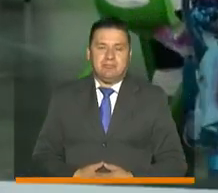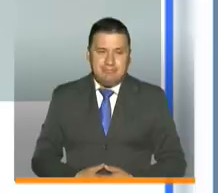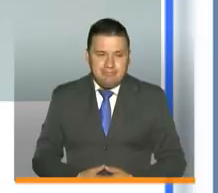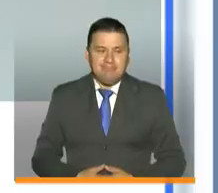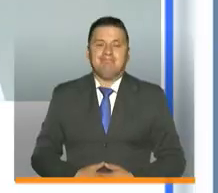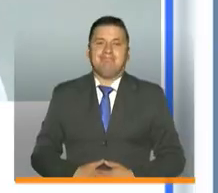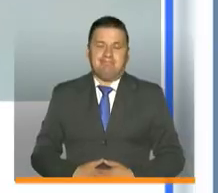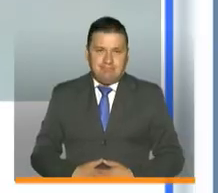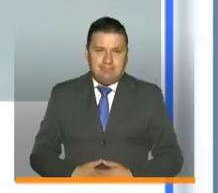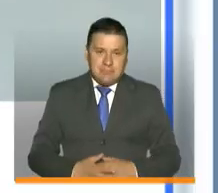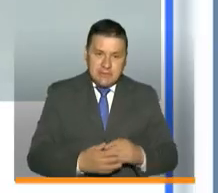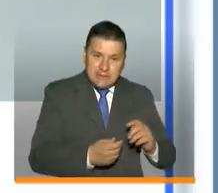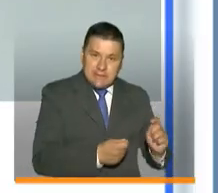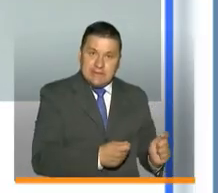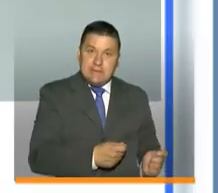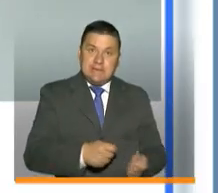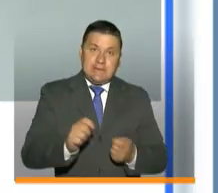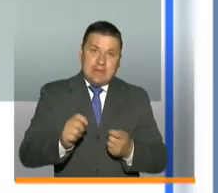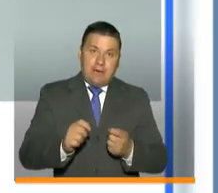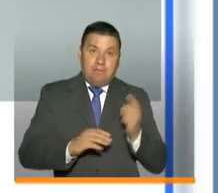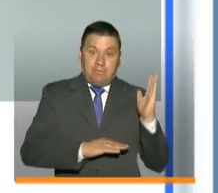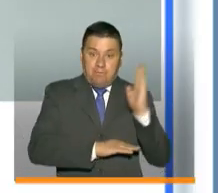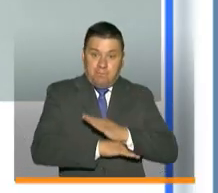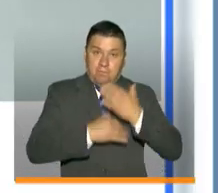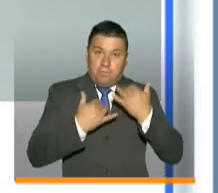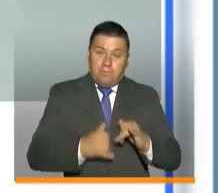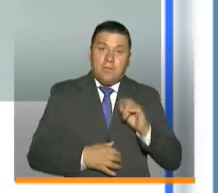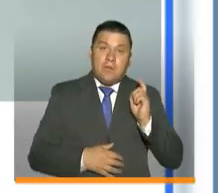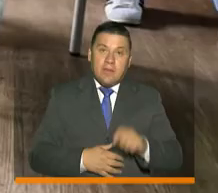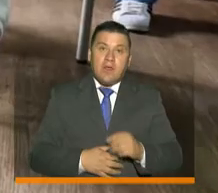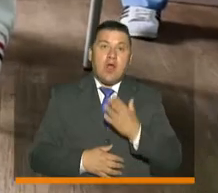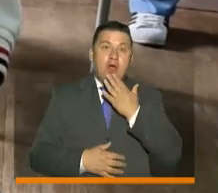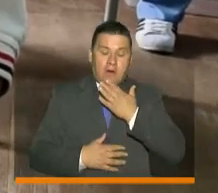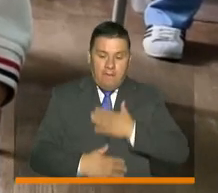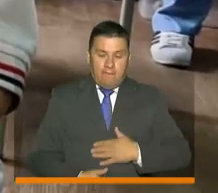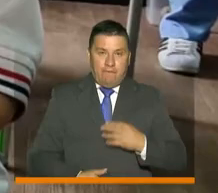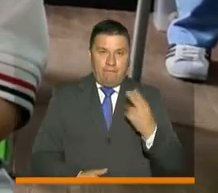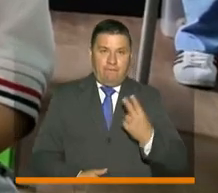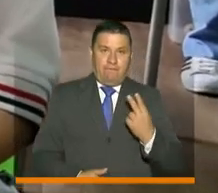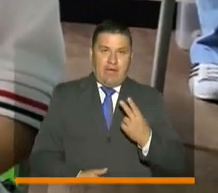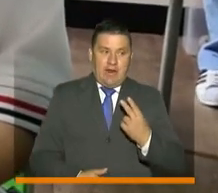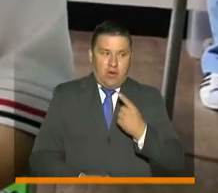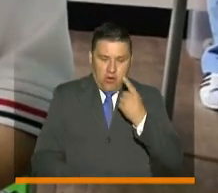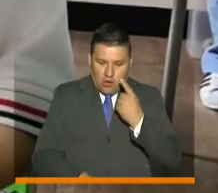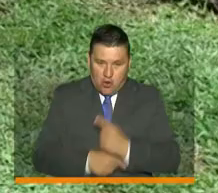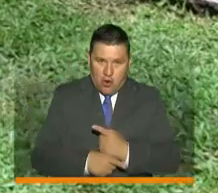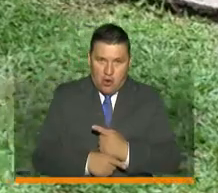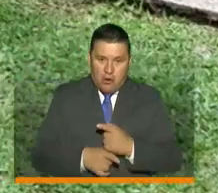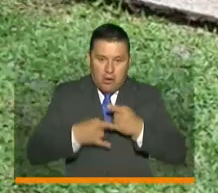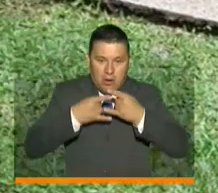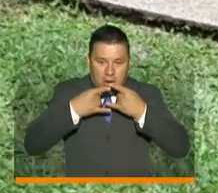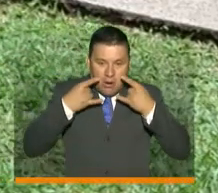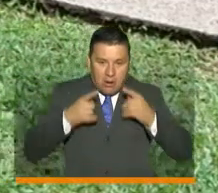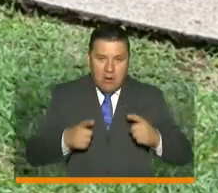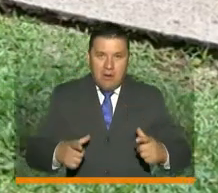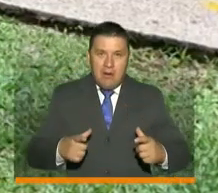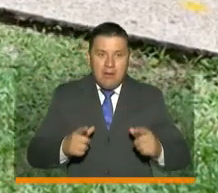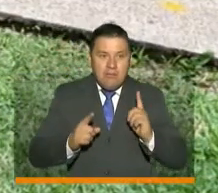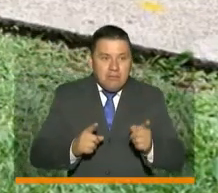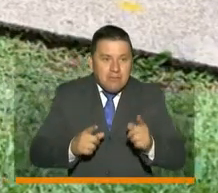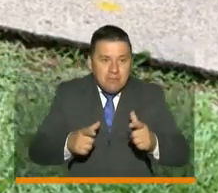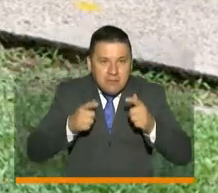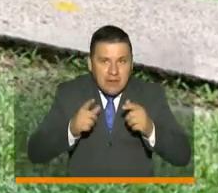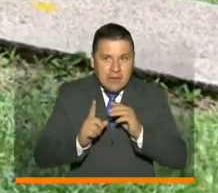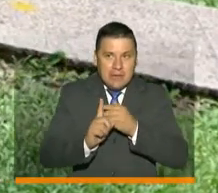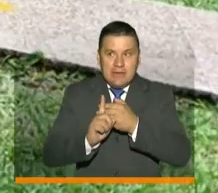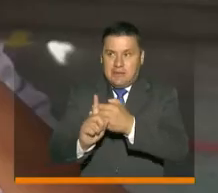Van a llevar, finalizando la jornada, el color verde al usar correctamente el tapabocas. Al mantener la